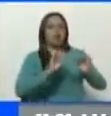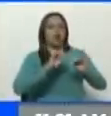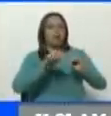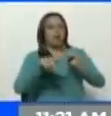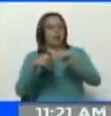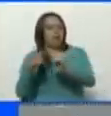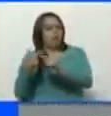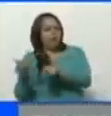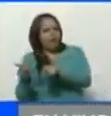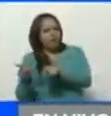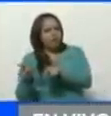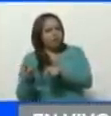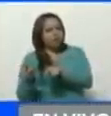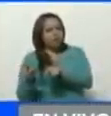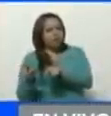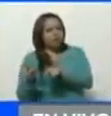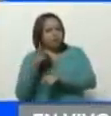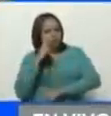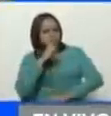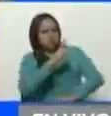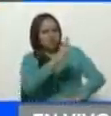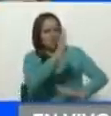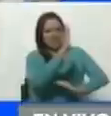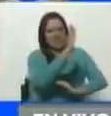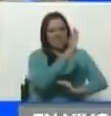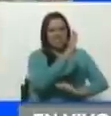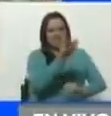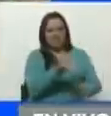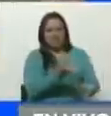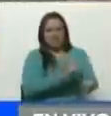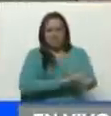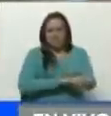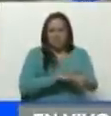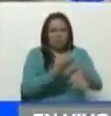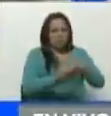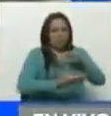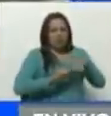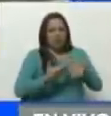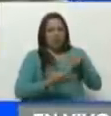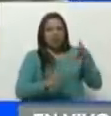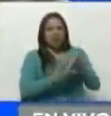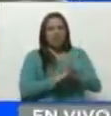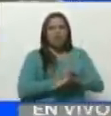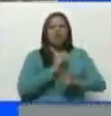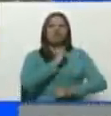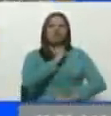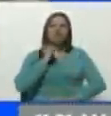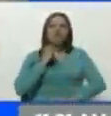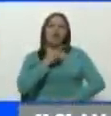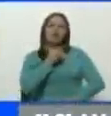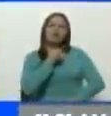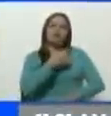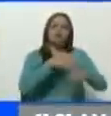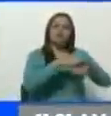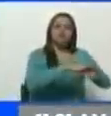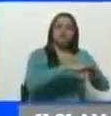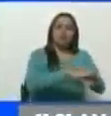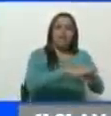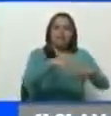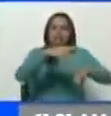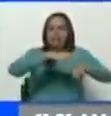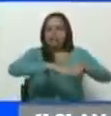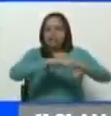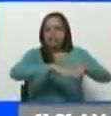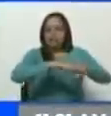lado, el terrible problema con los sacerdotes paidófilos, aquellos que supuestamente